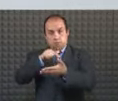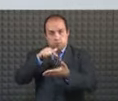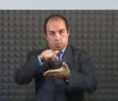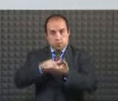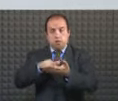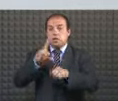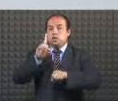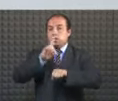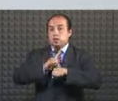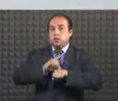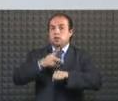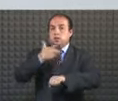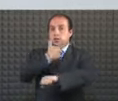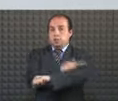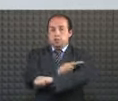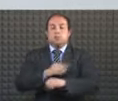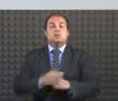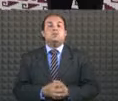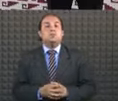la vacunación.